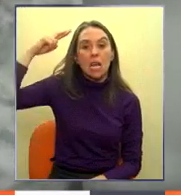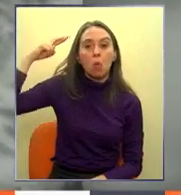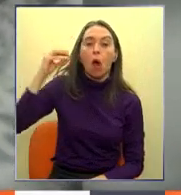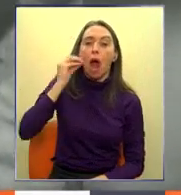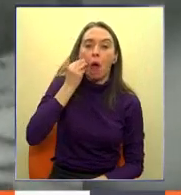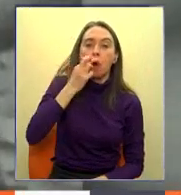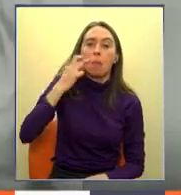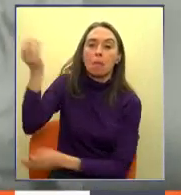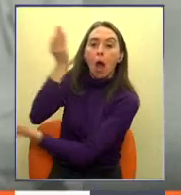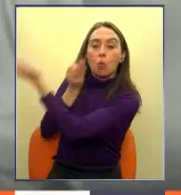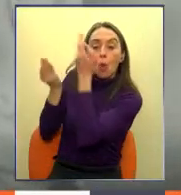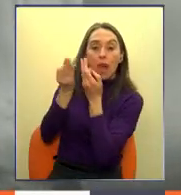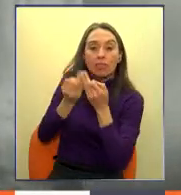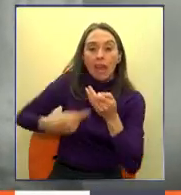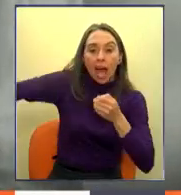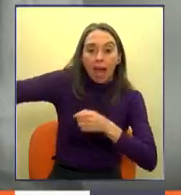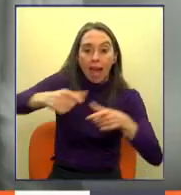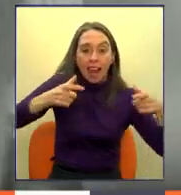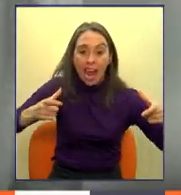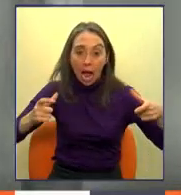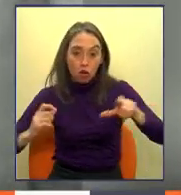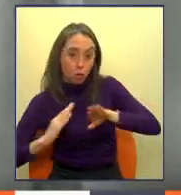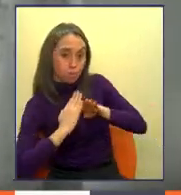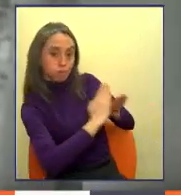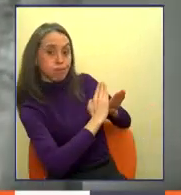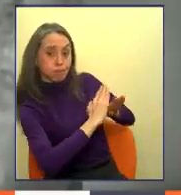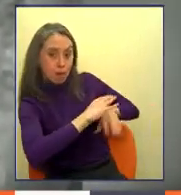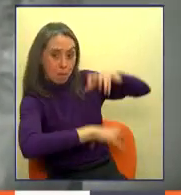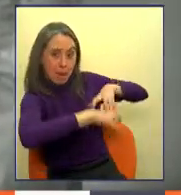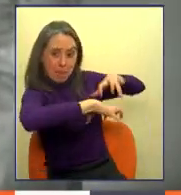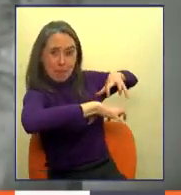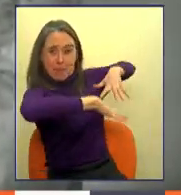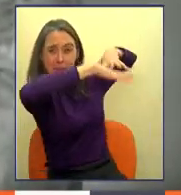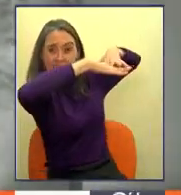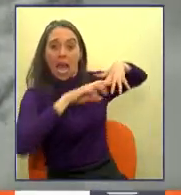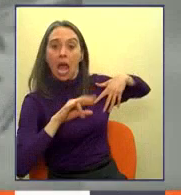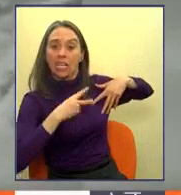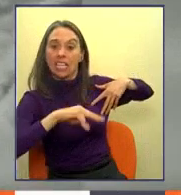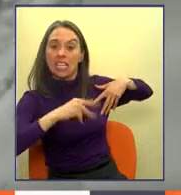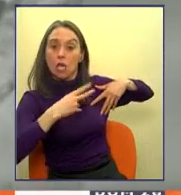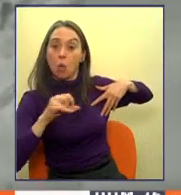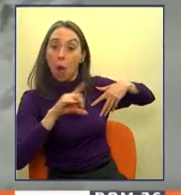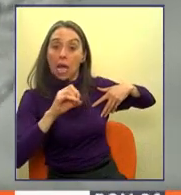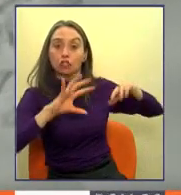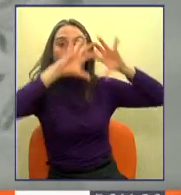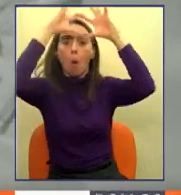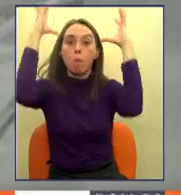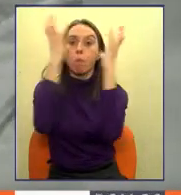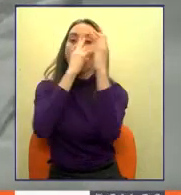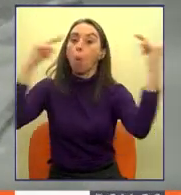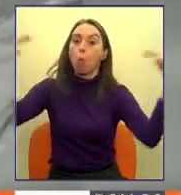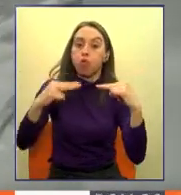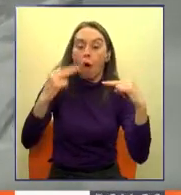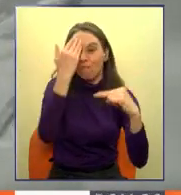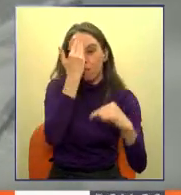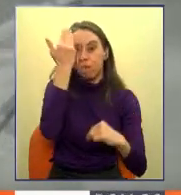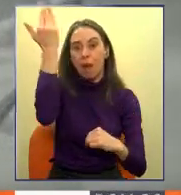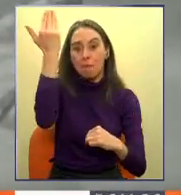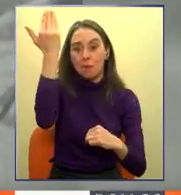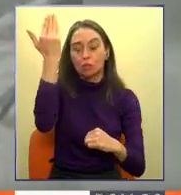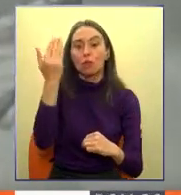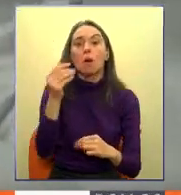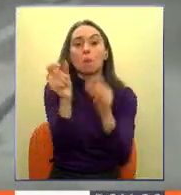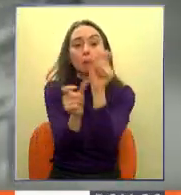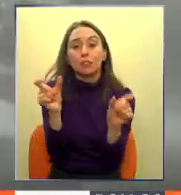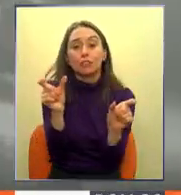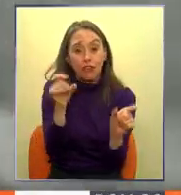antepasados. El Riñihuazo es un evento que por su épica y contexto es reconocido a nivel mundial, pero sin embargo de él se sabe muy